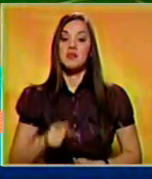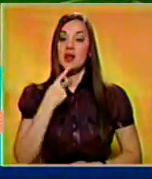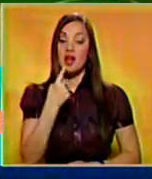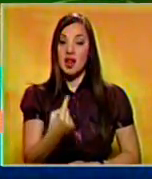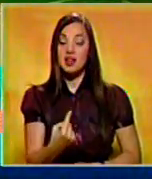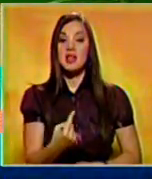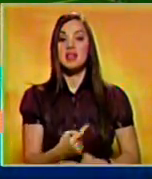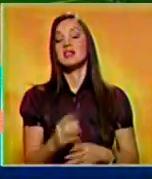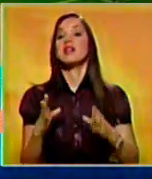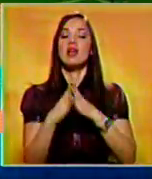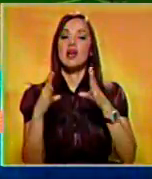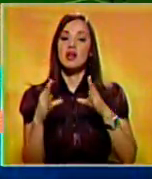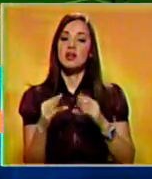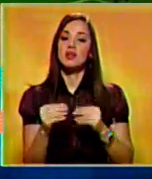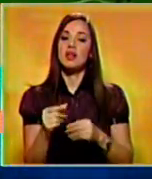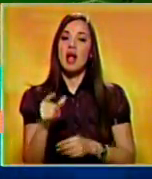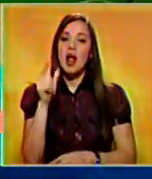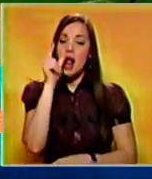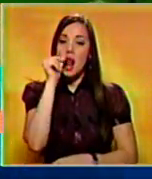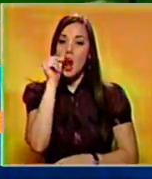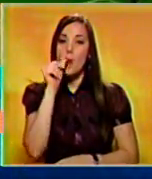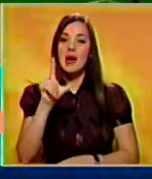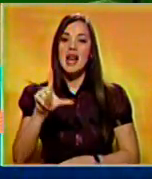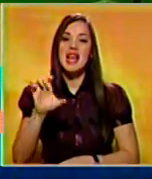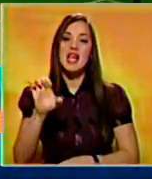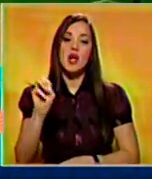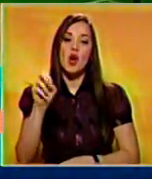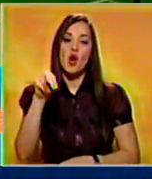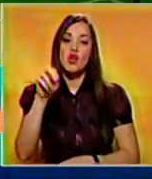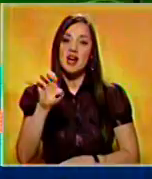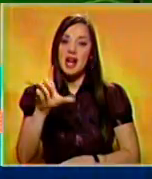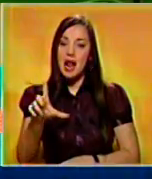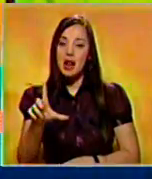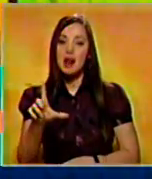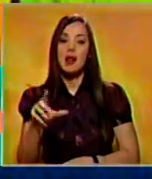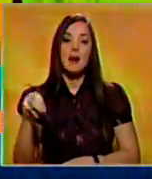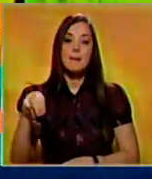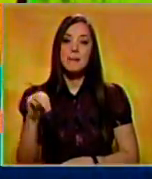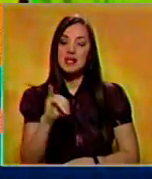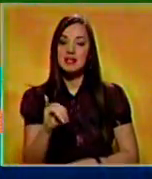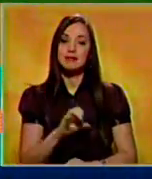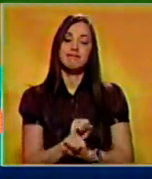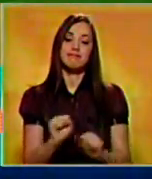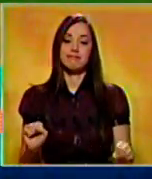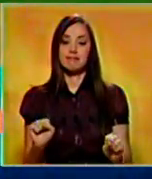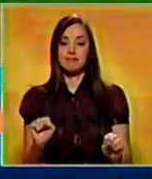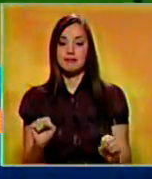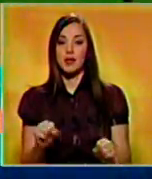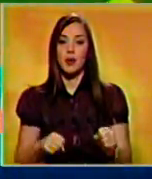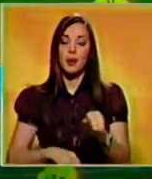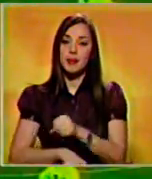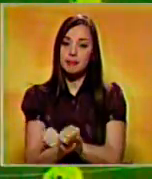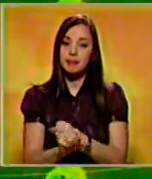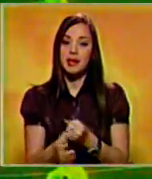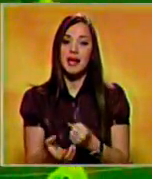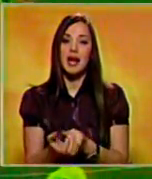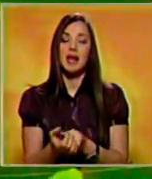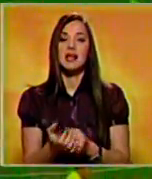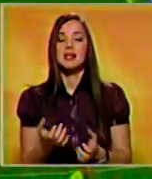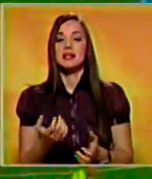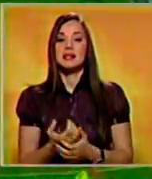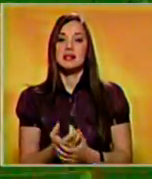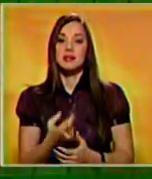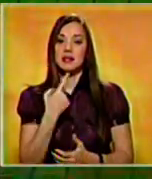Agüero descontó a los 69. Lionel Messi lo veíamos allí fallando un penal al minuto 93. El encuentro de vuelta será